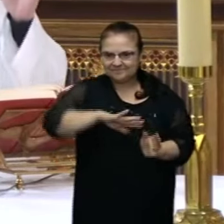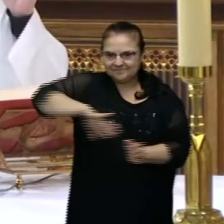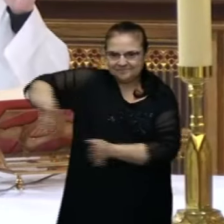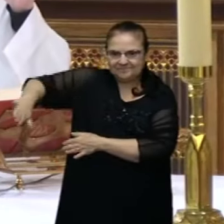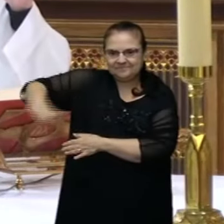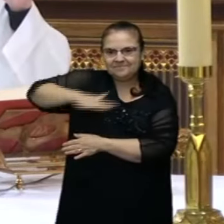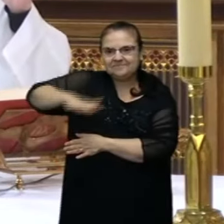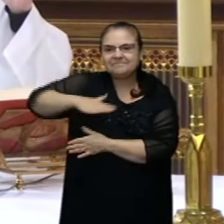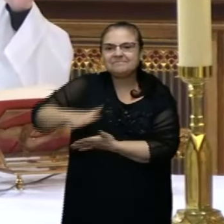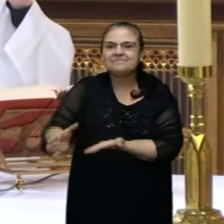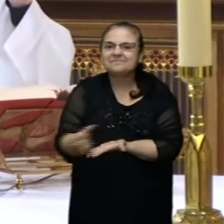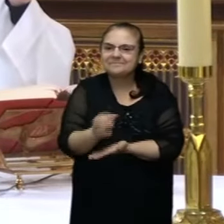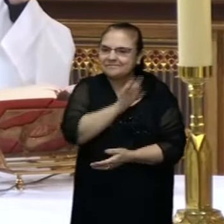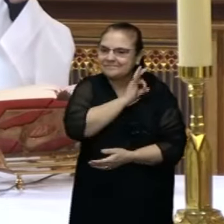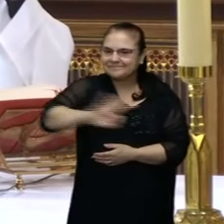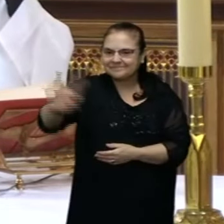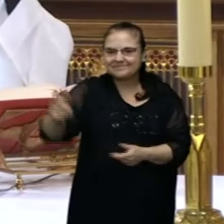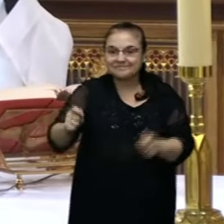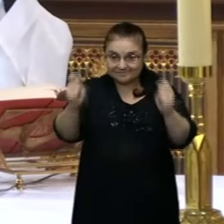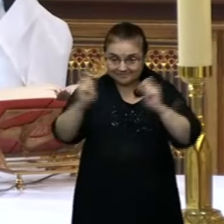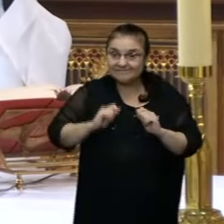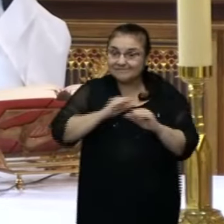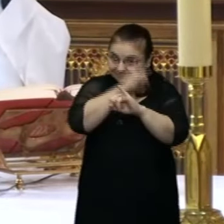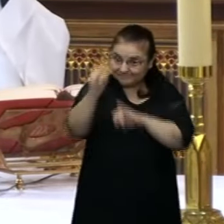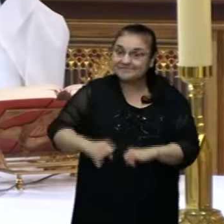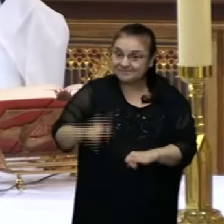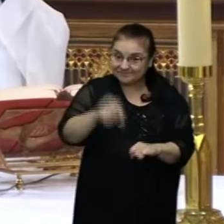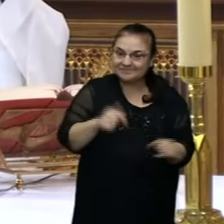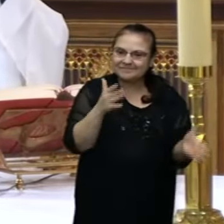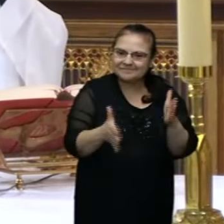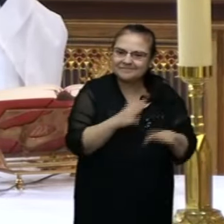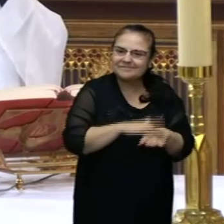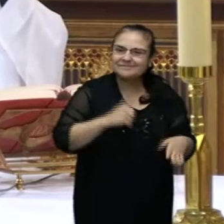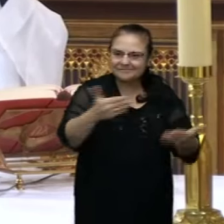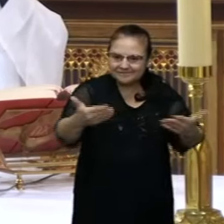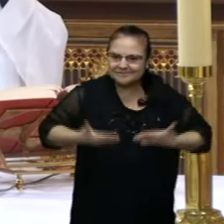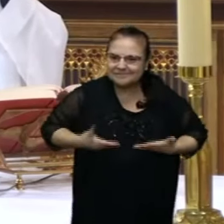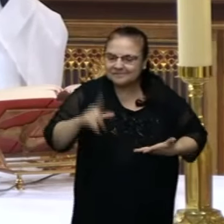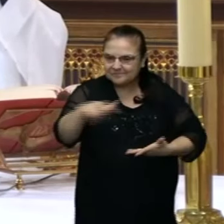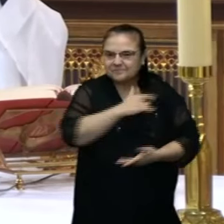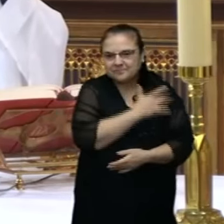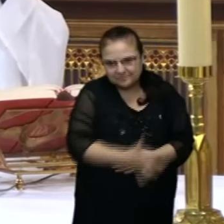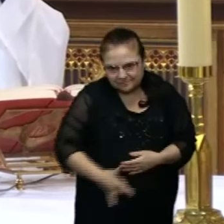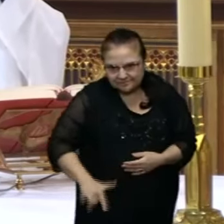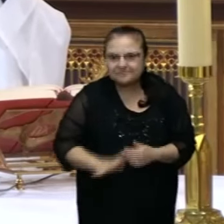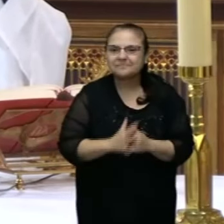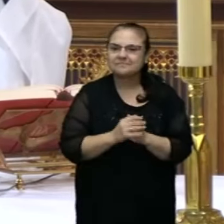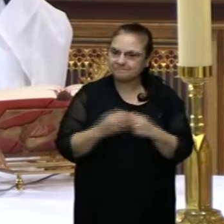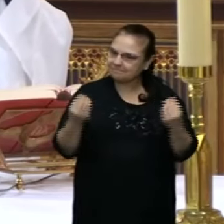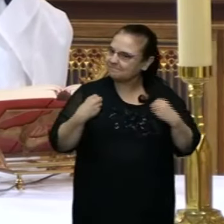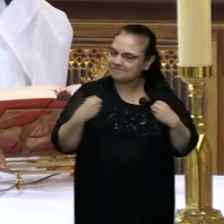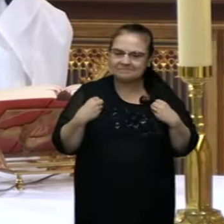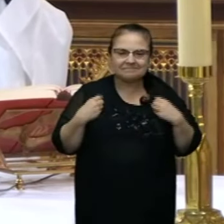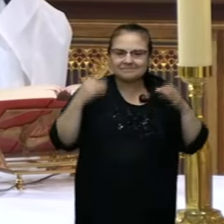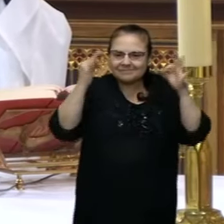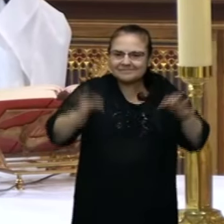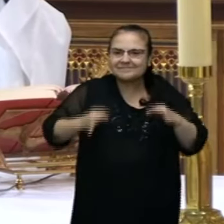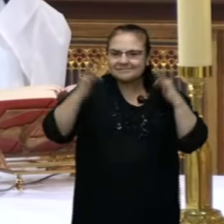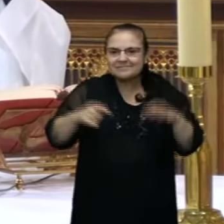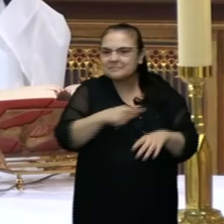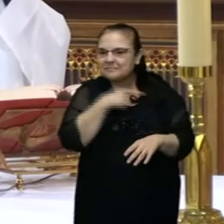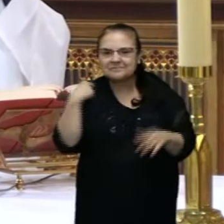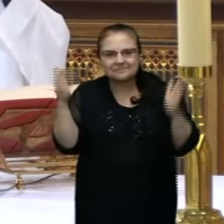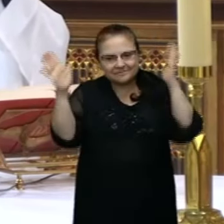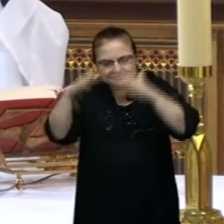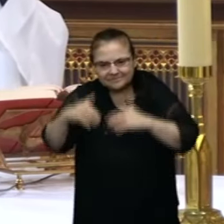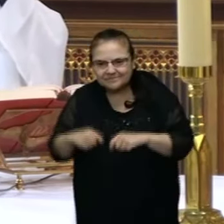de todos los males, Señor, y concédenos la paz en nuestros días, para que, ayudados por tu misericordia, vivamos siempre libres de